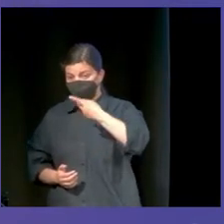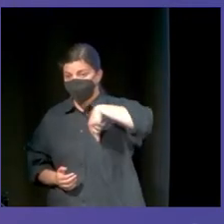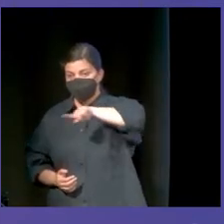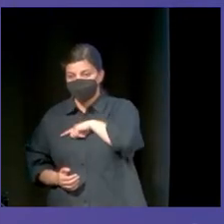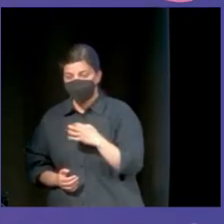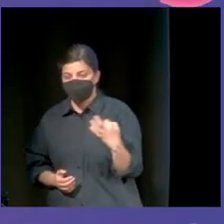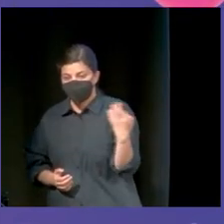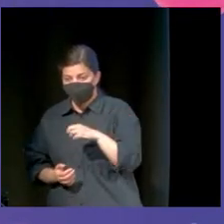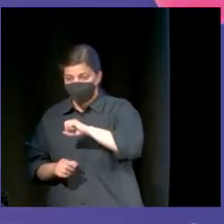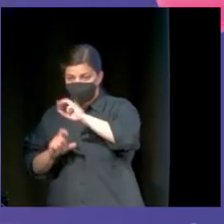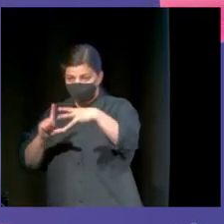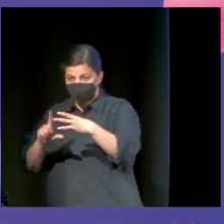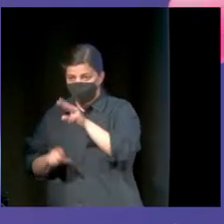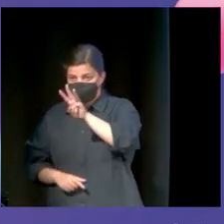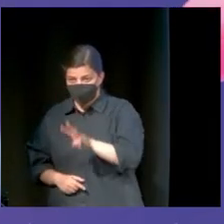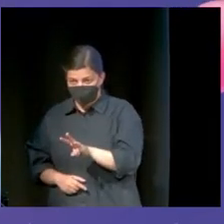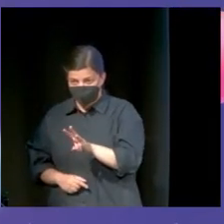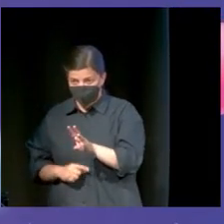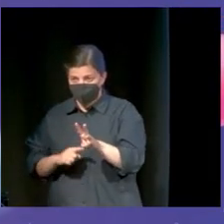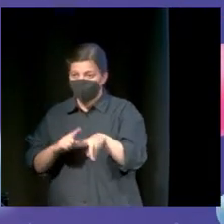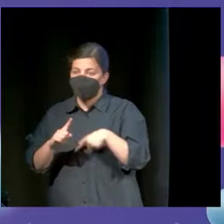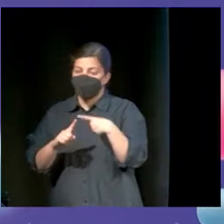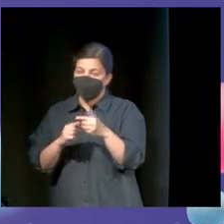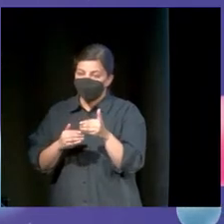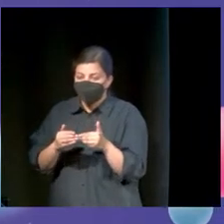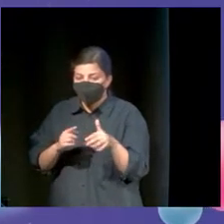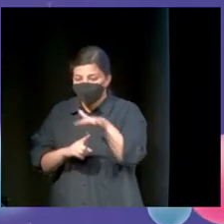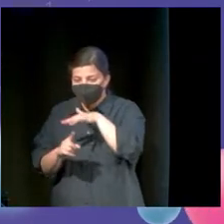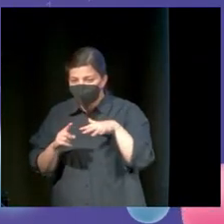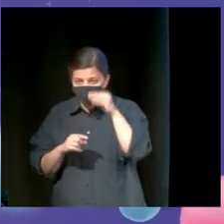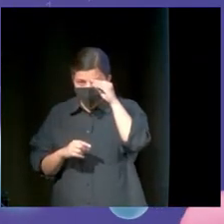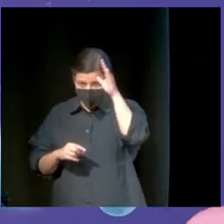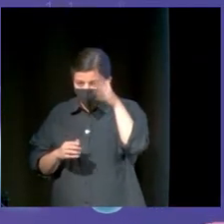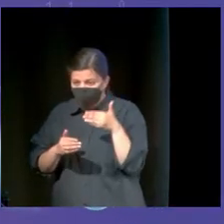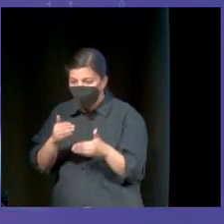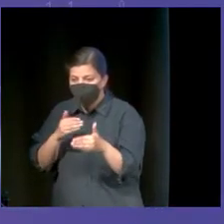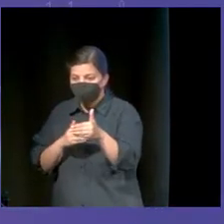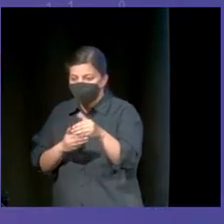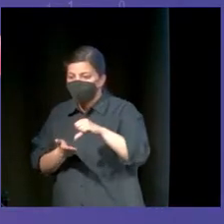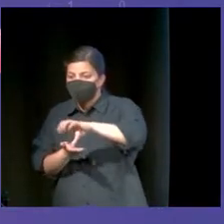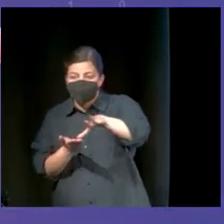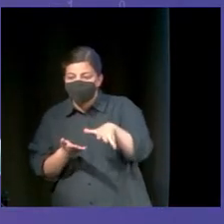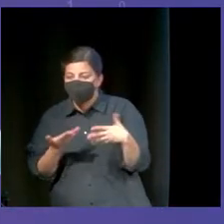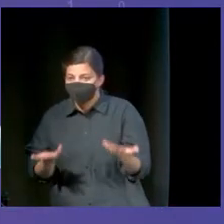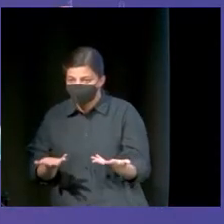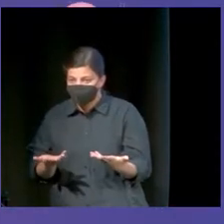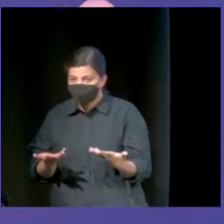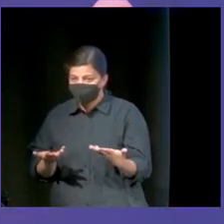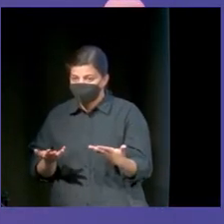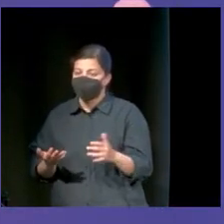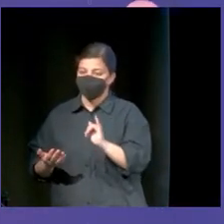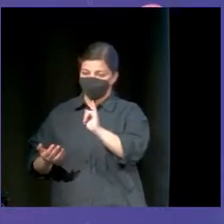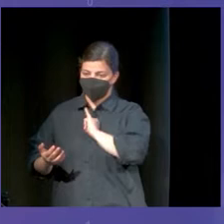web 3 y en los futuros entornos virtuales descentralizados pues al final va a ser un